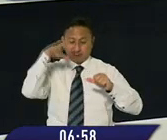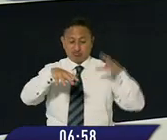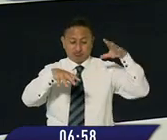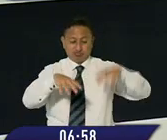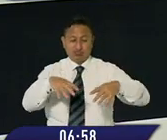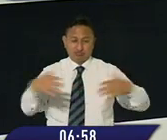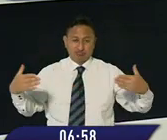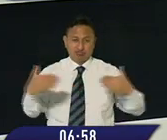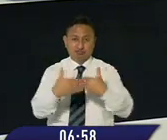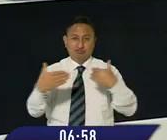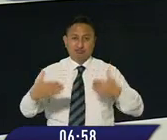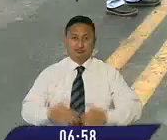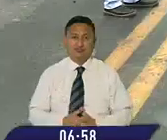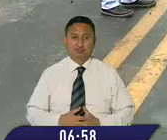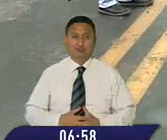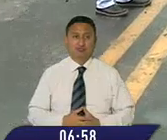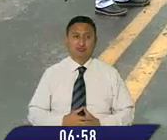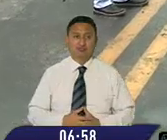la carretera.